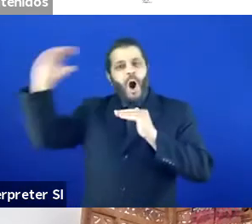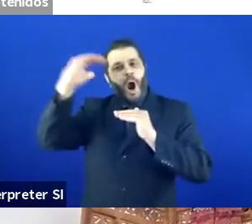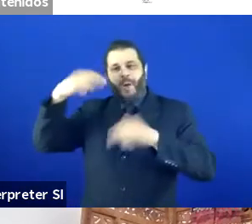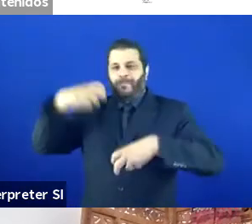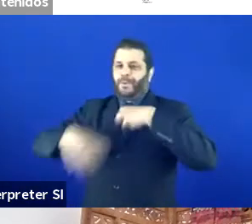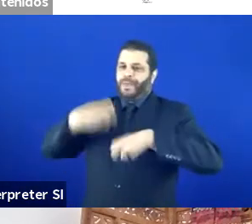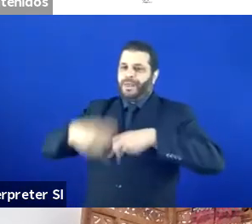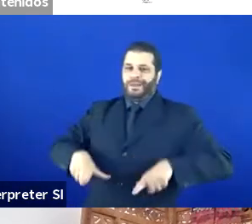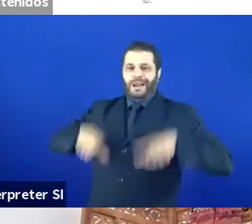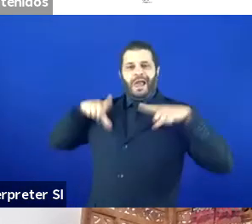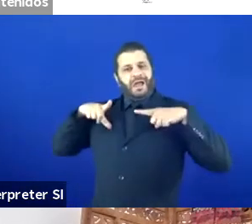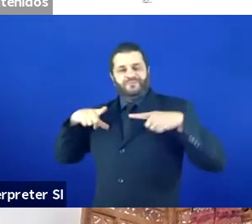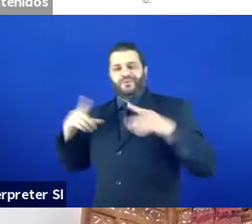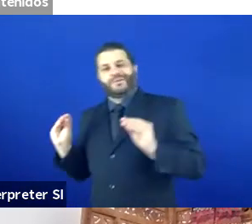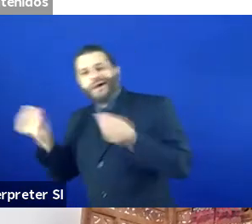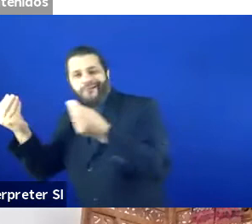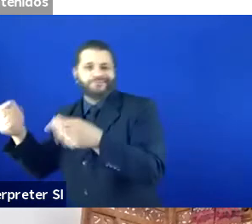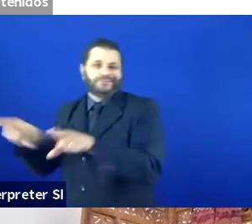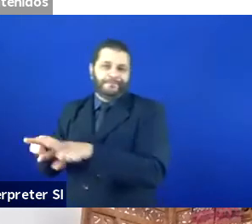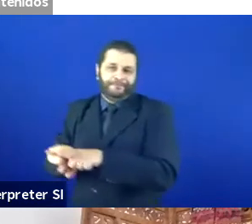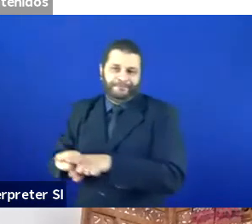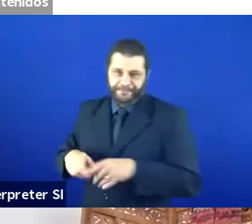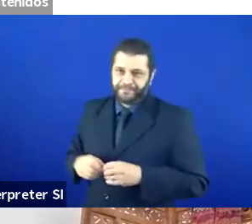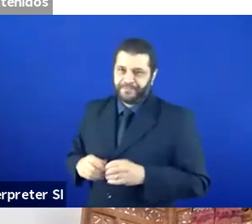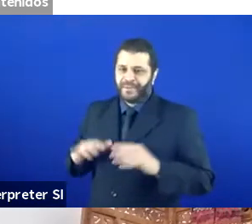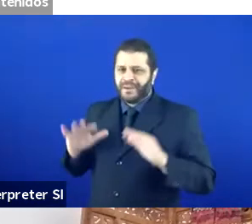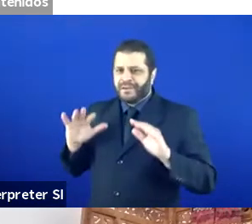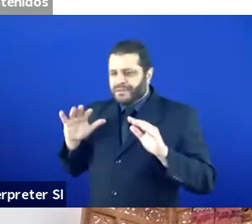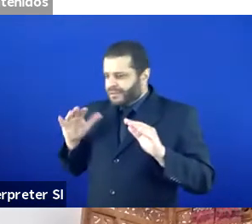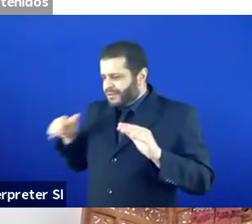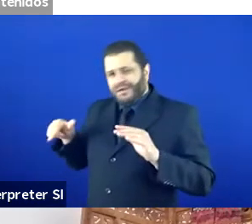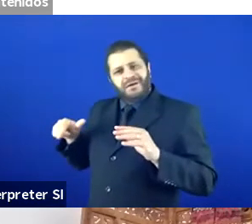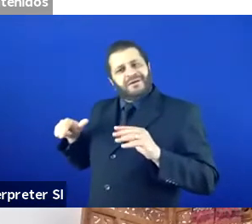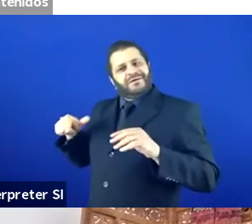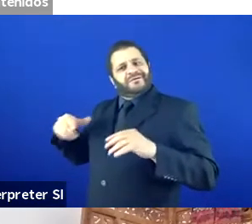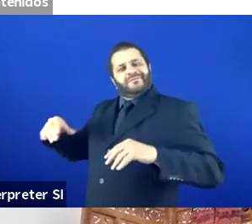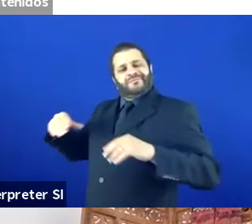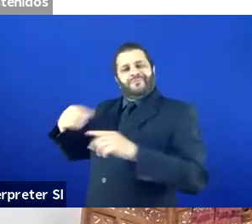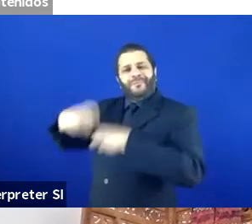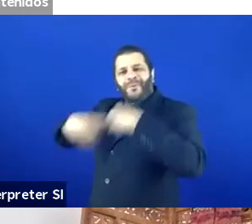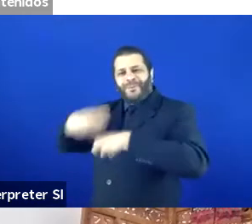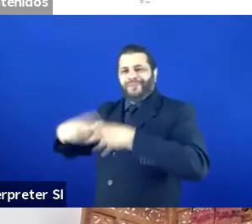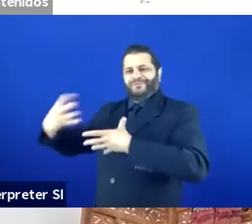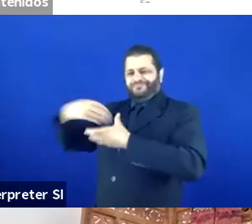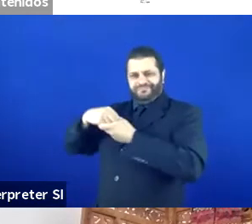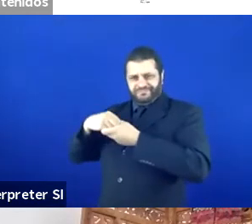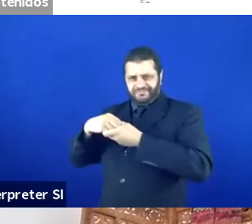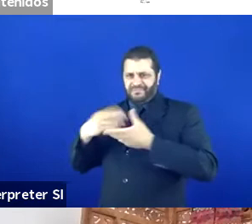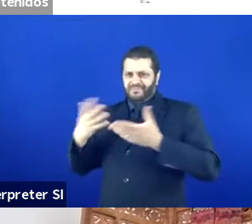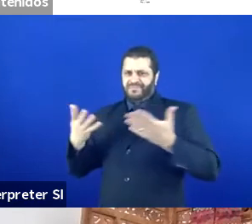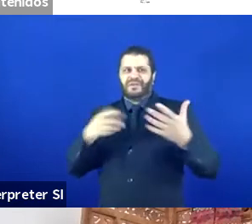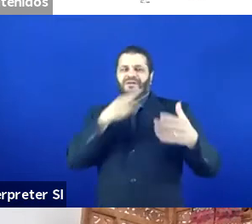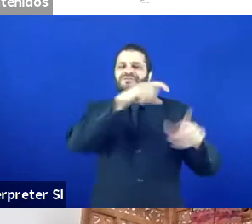atrás. Esta vulnerabilidad es el resultado de modelos políticos, sociales y económicos que siguen excluyéndolas en toda su